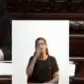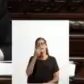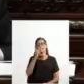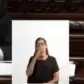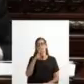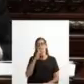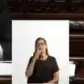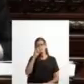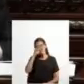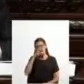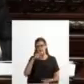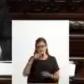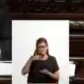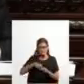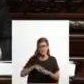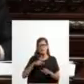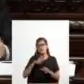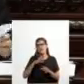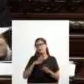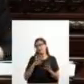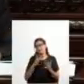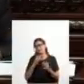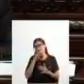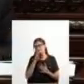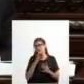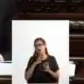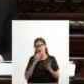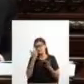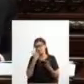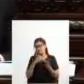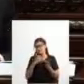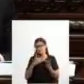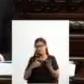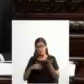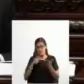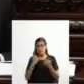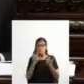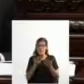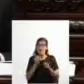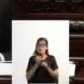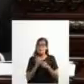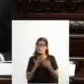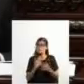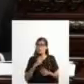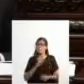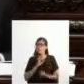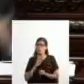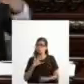no mencionarlo mucho pero tengo una cantidad de nombres acá ¿está mal que le den beneficio? No, no, yo estoy de acuerdo